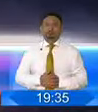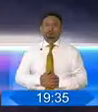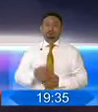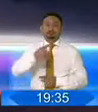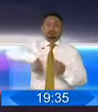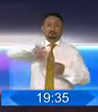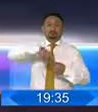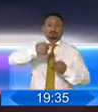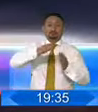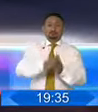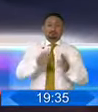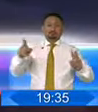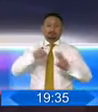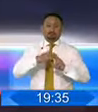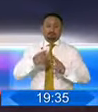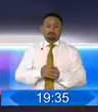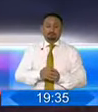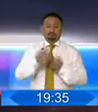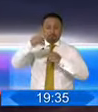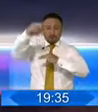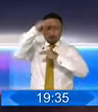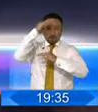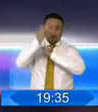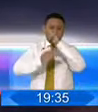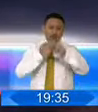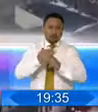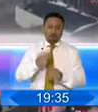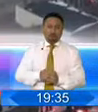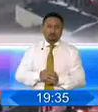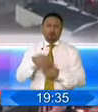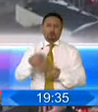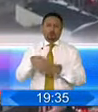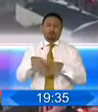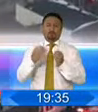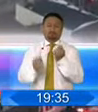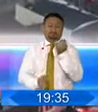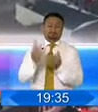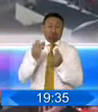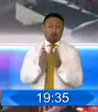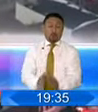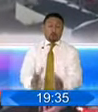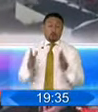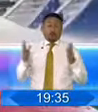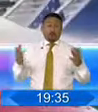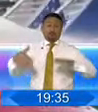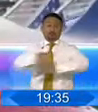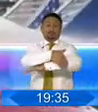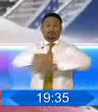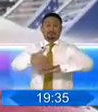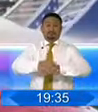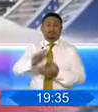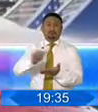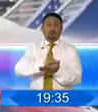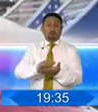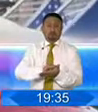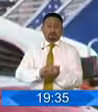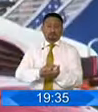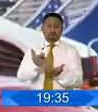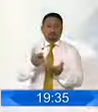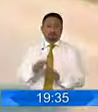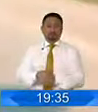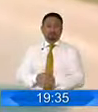Al volver en El Comercio TV, las noticias del mundo, un dantesco incendio se apoderó de las calles de Nueva York.